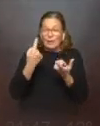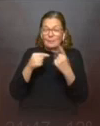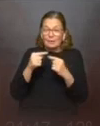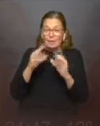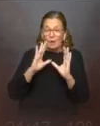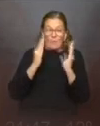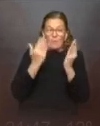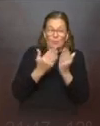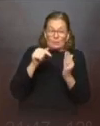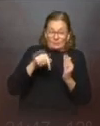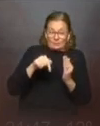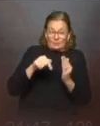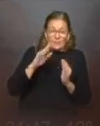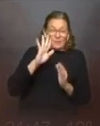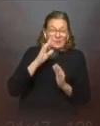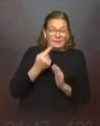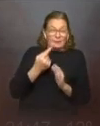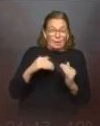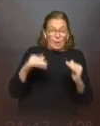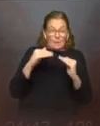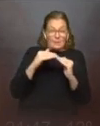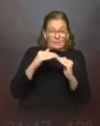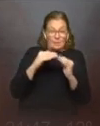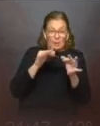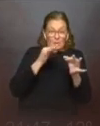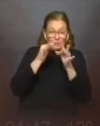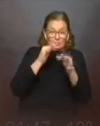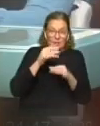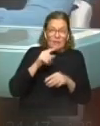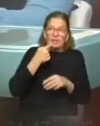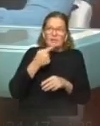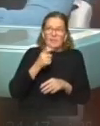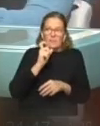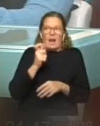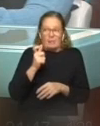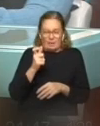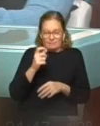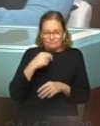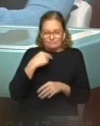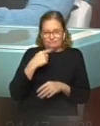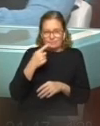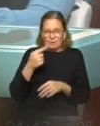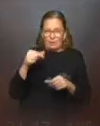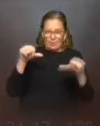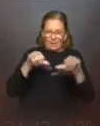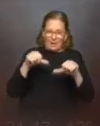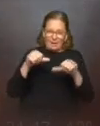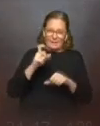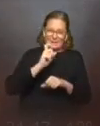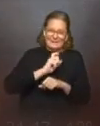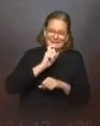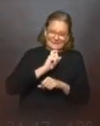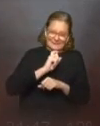el mundo en que vivimos pareciera que vale lo mismo un argumento que un insulto. Entonces se cometen muchas injusticias y